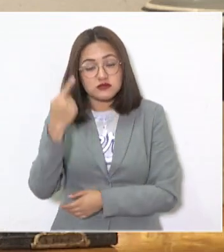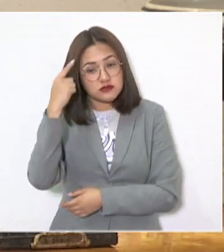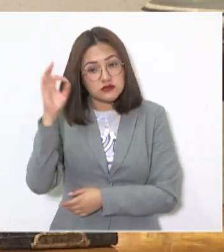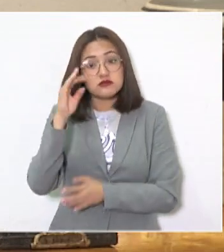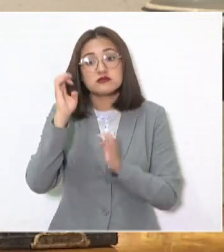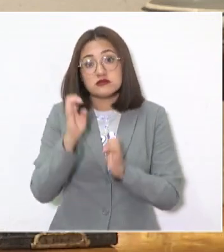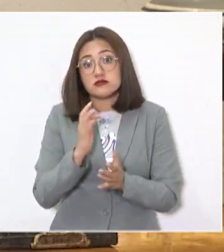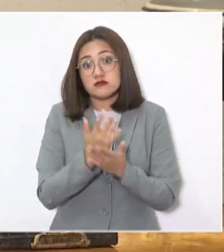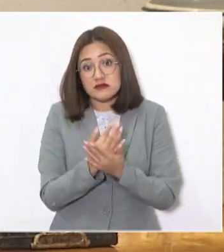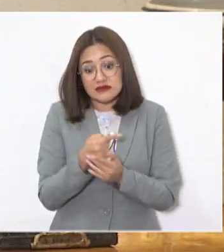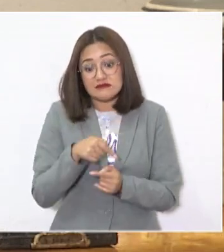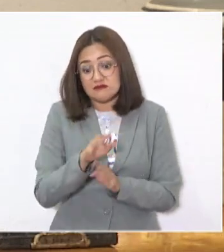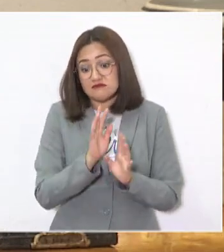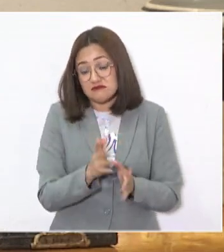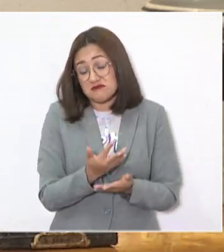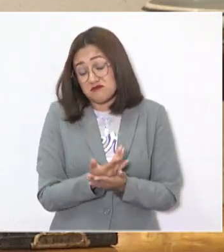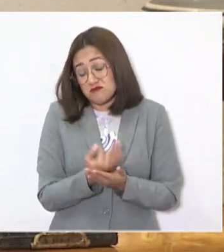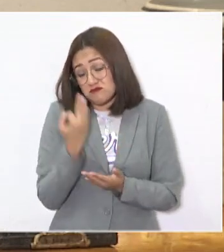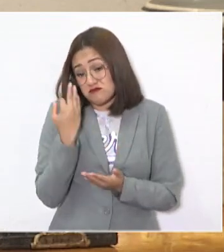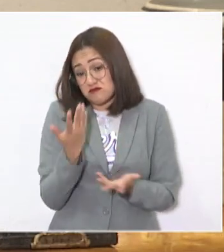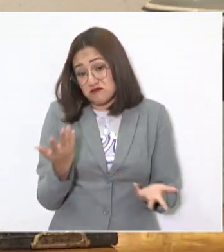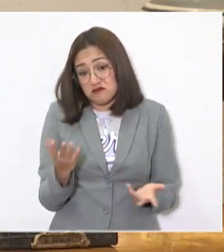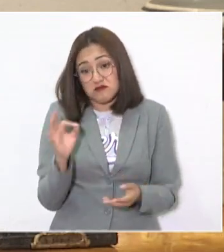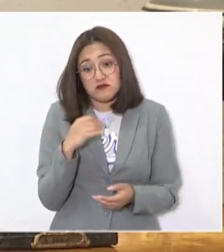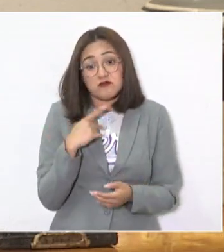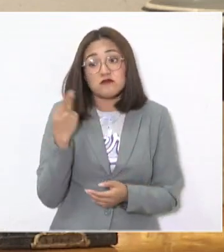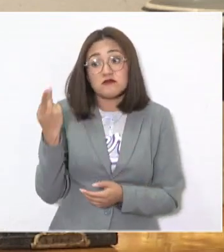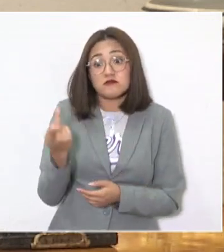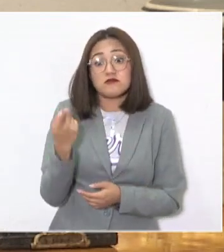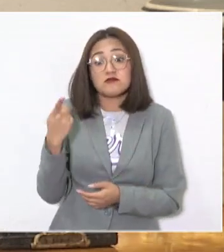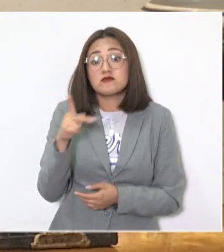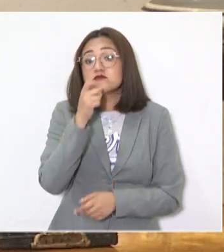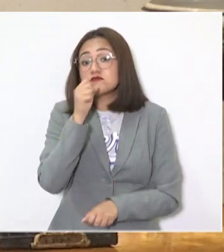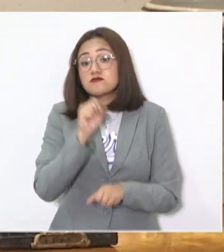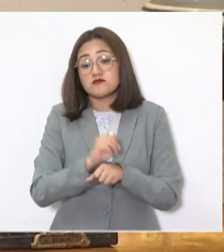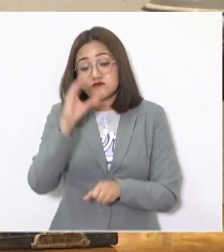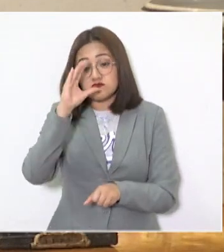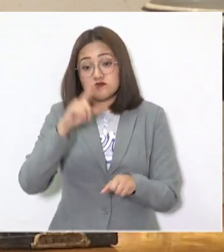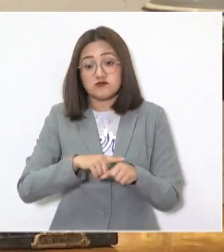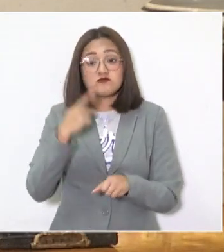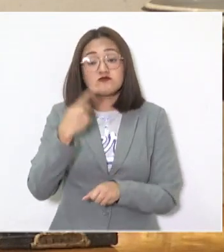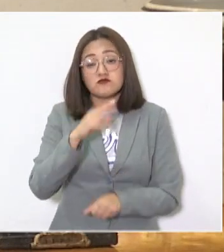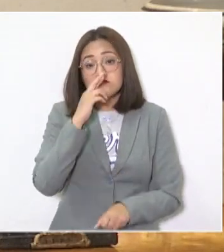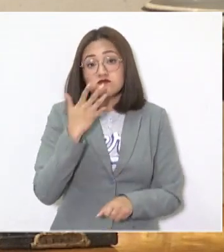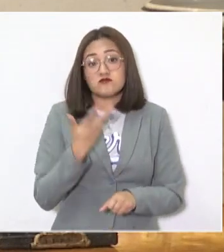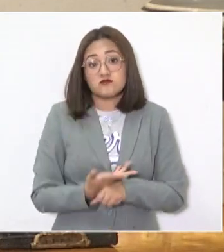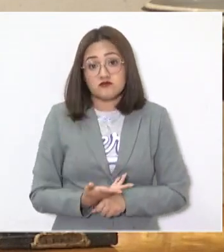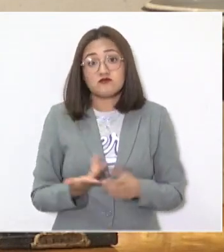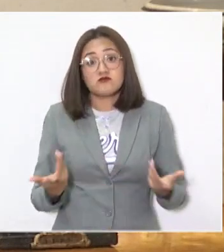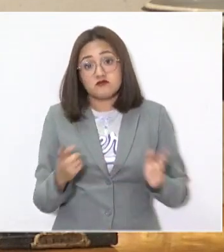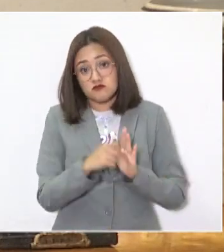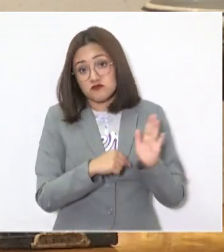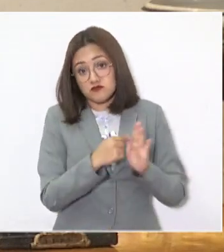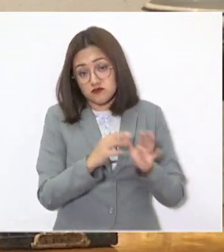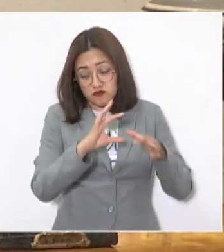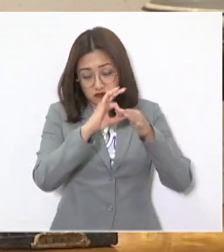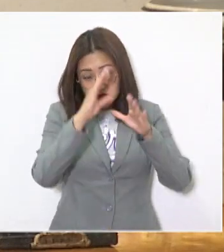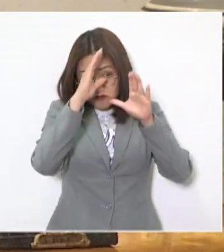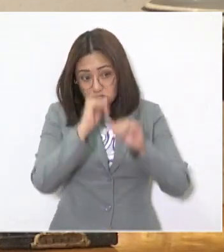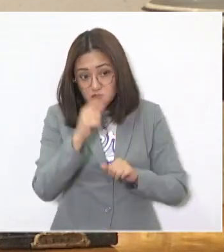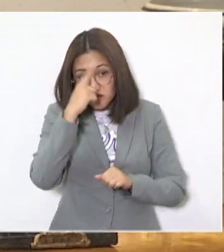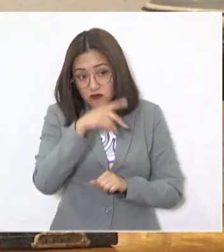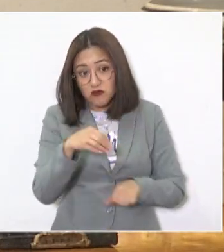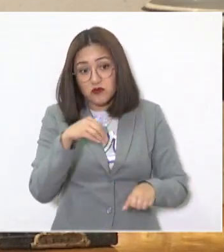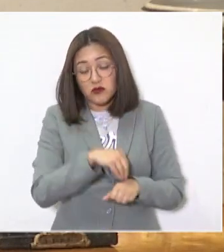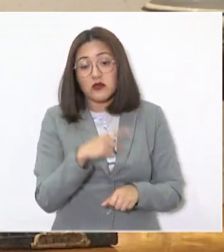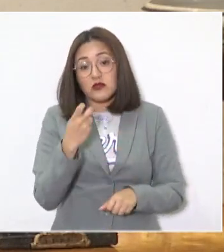casi terminado. Se lo digo al secretario de Cultura, porque es el que se quedó comprometido conmigo para que se llevara a